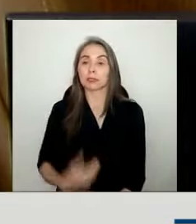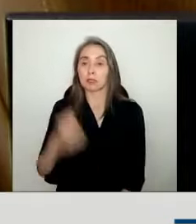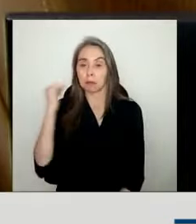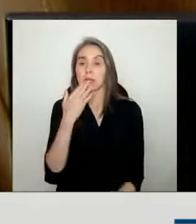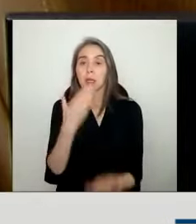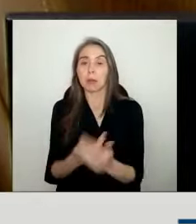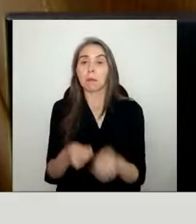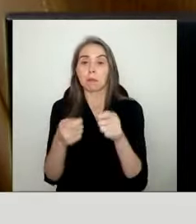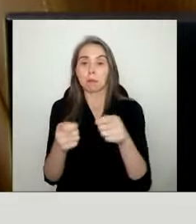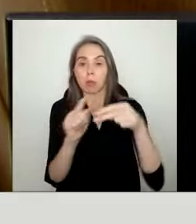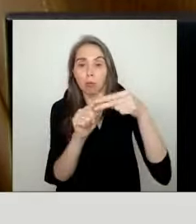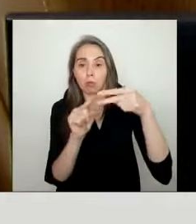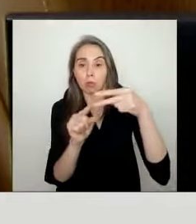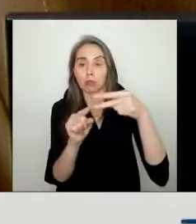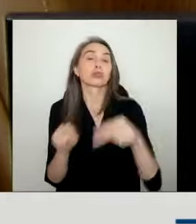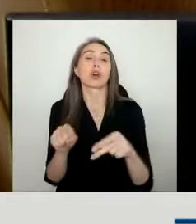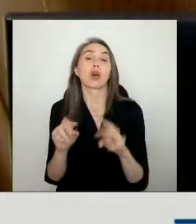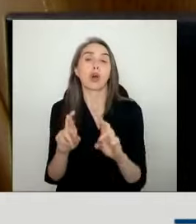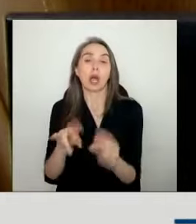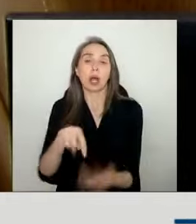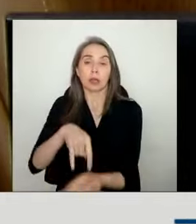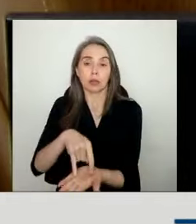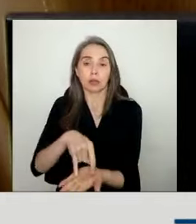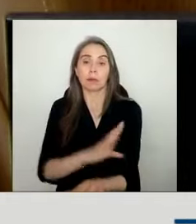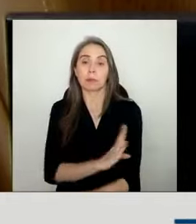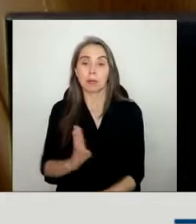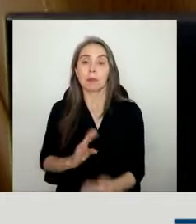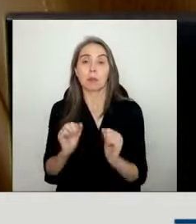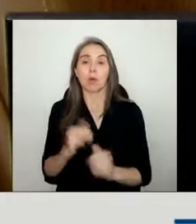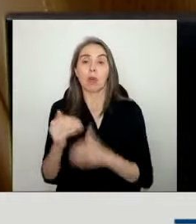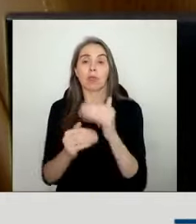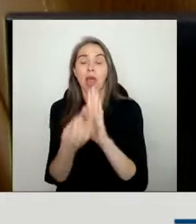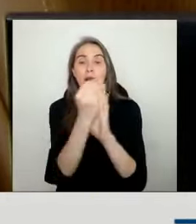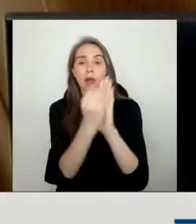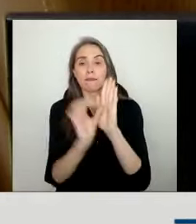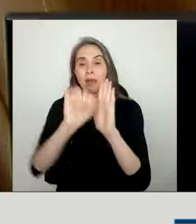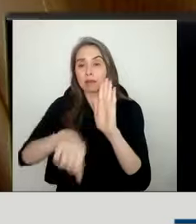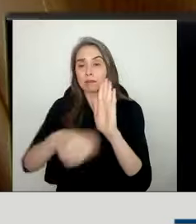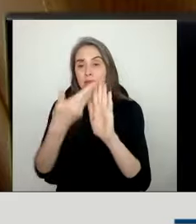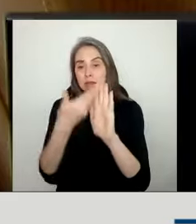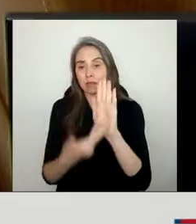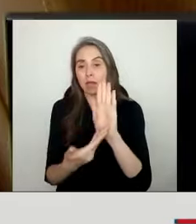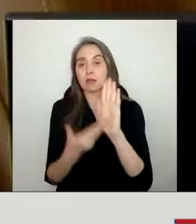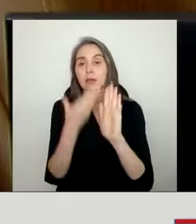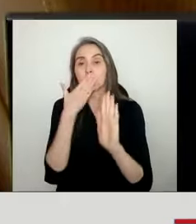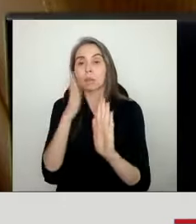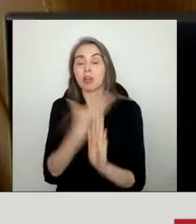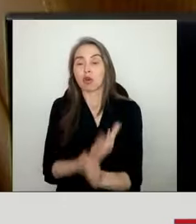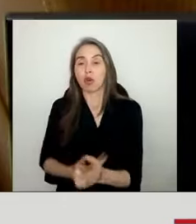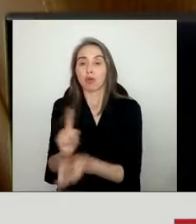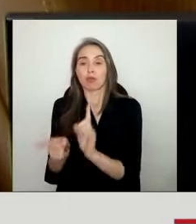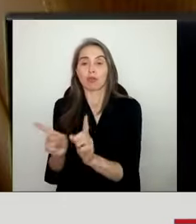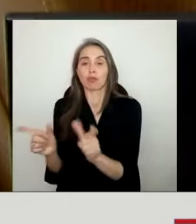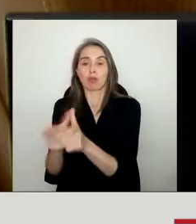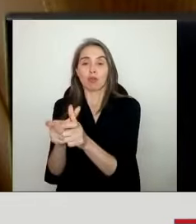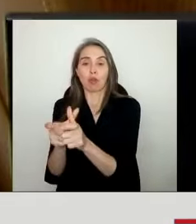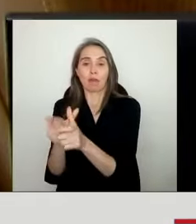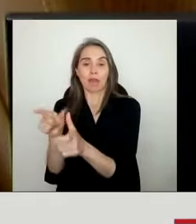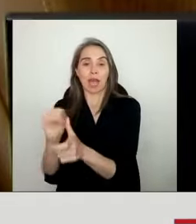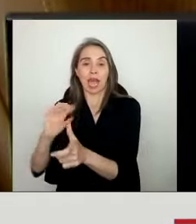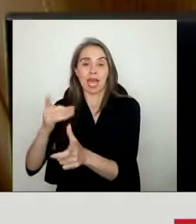parlamento Esta vez sí sea capaz de avanzar en esto pero que le demos mejor gobernanza para que efectivamente